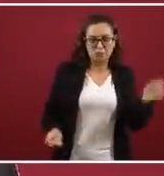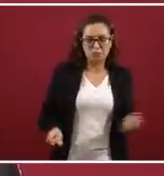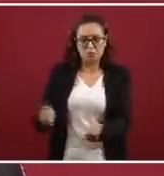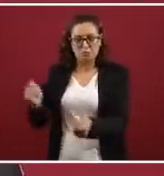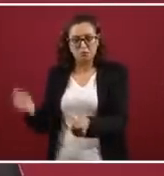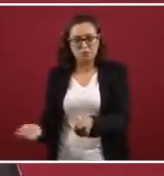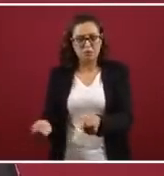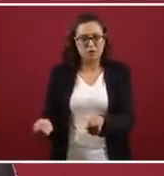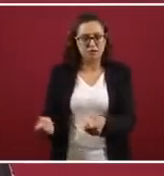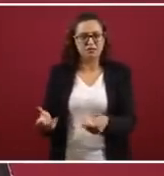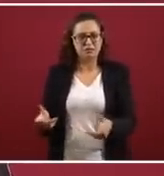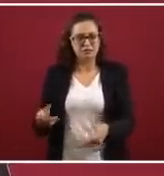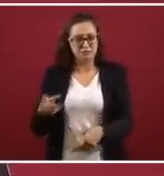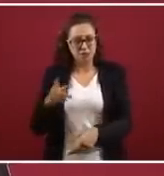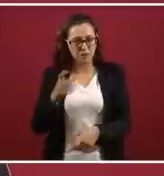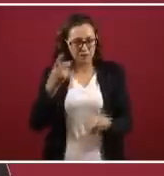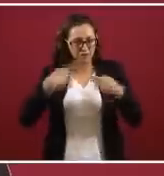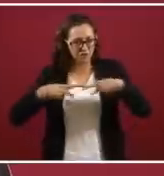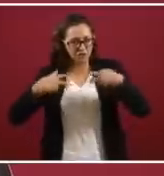entiende,